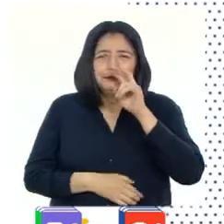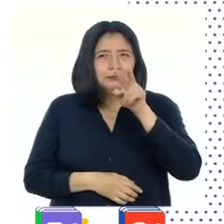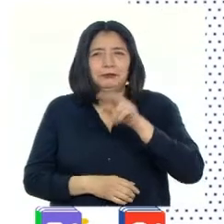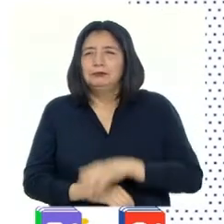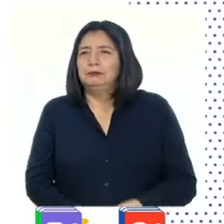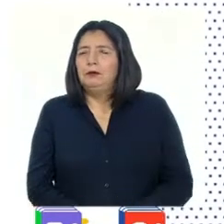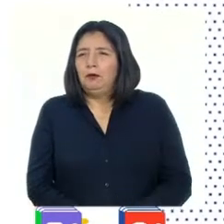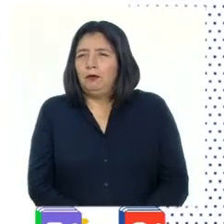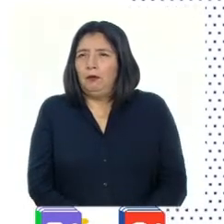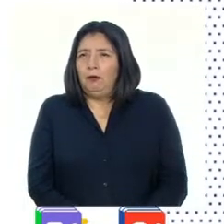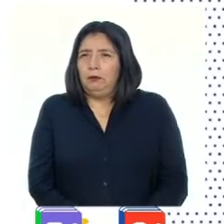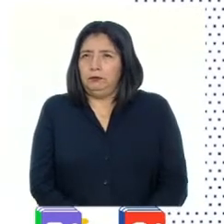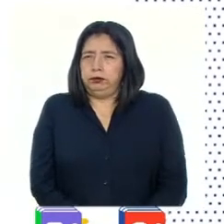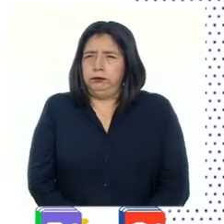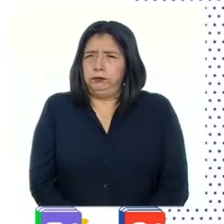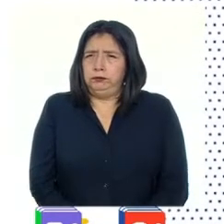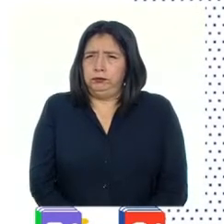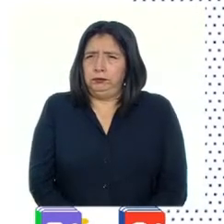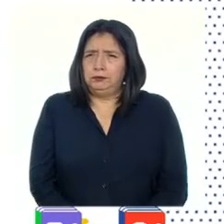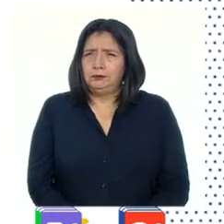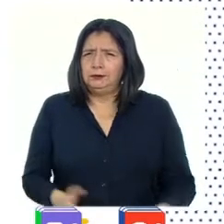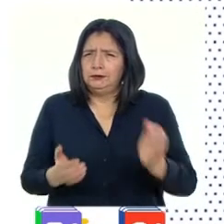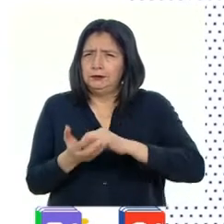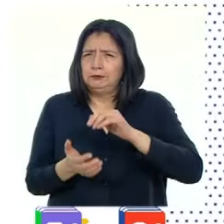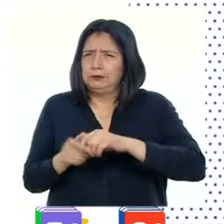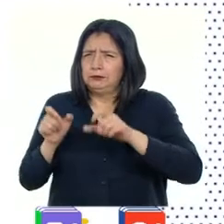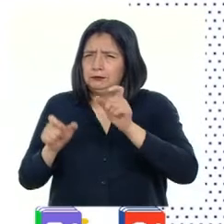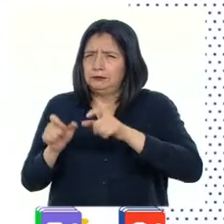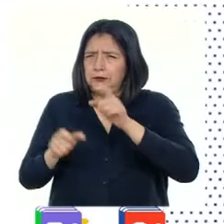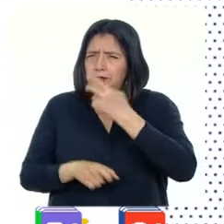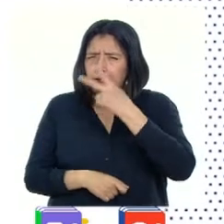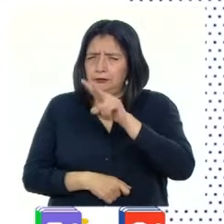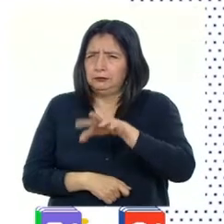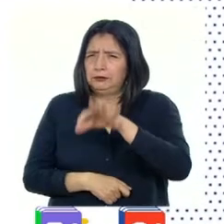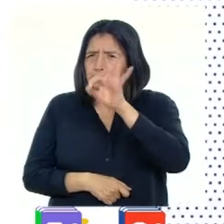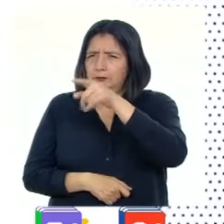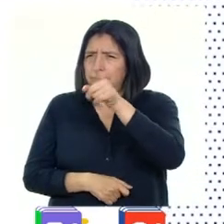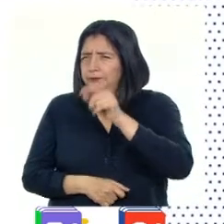vemos? ¿Qué otros personajes identifican?